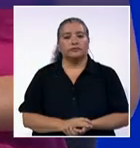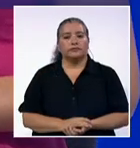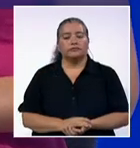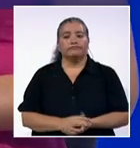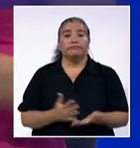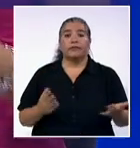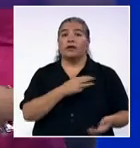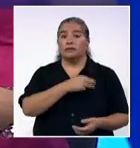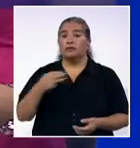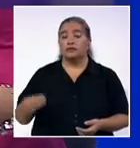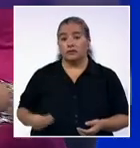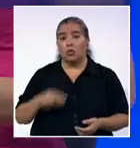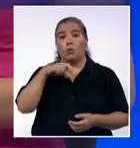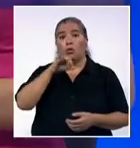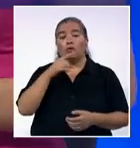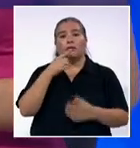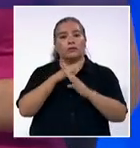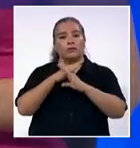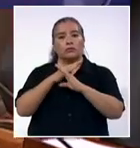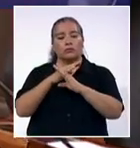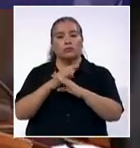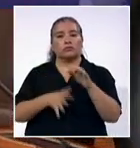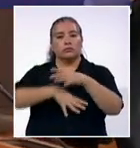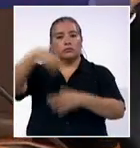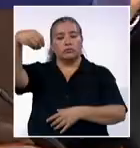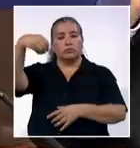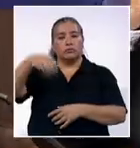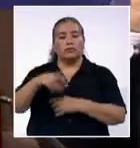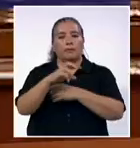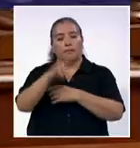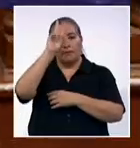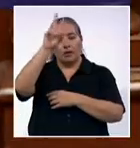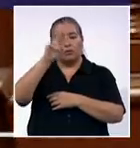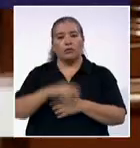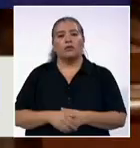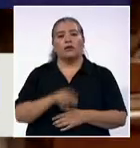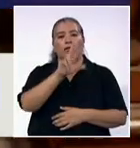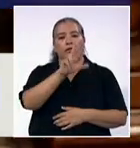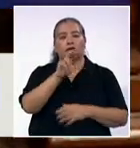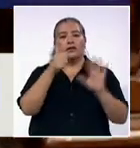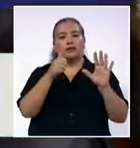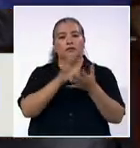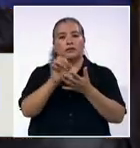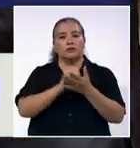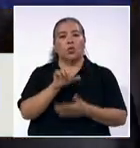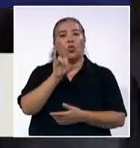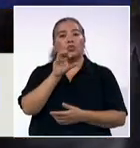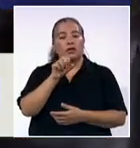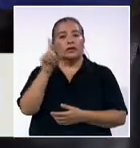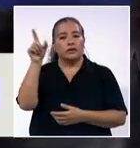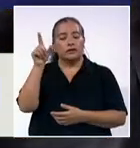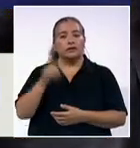El Ministerio Público ha pedido impedimento de salida del país para Luciana León por 36 meses. Esta solicitud fue realizada por la fiscal